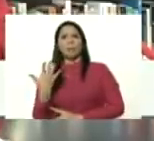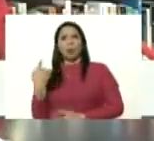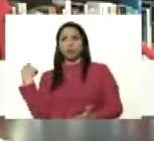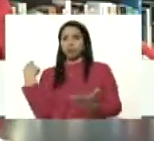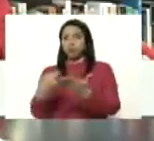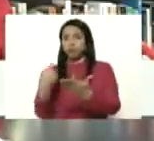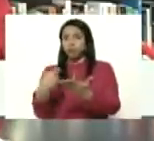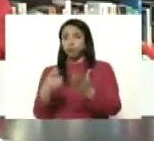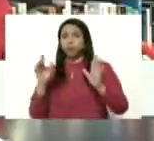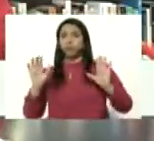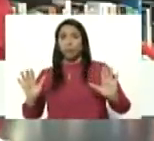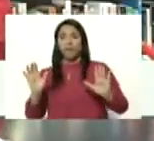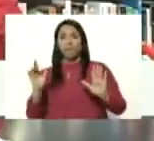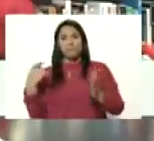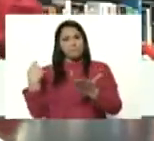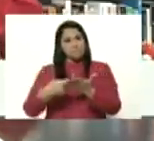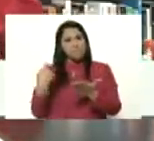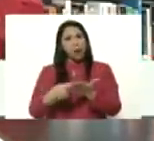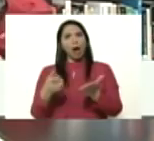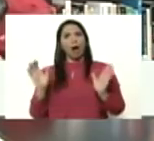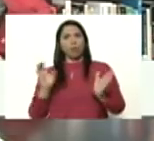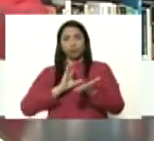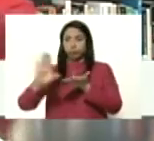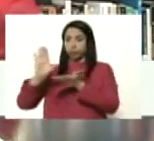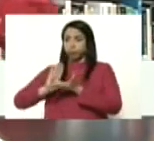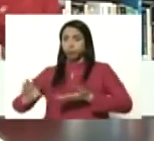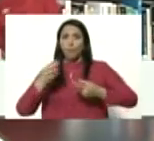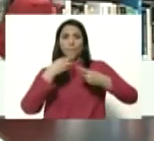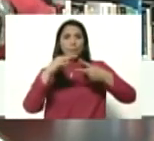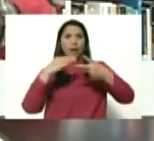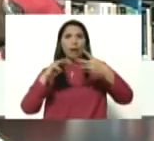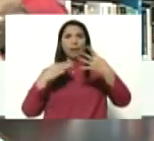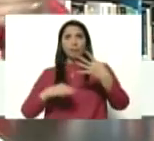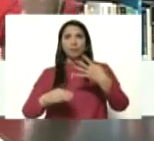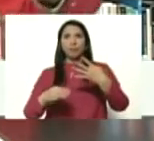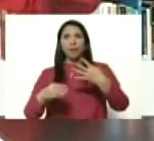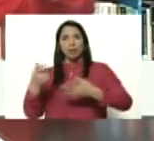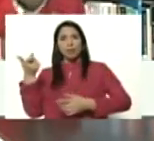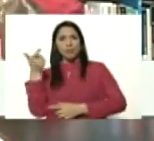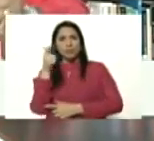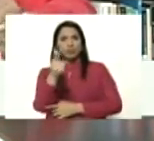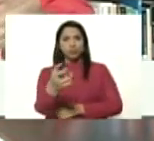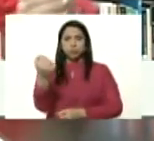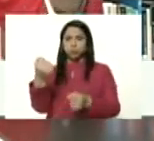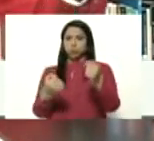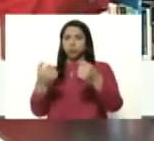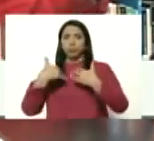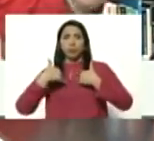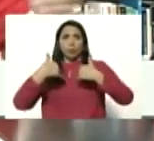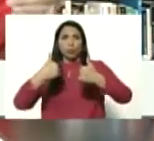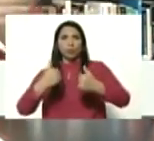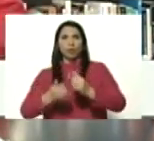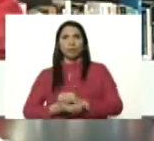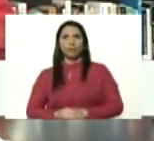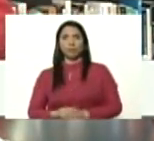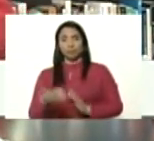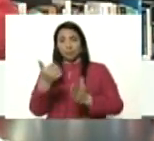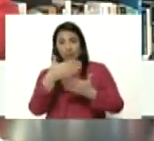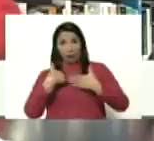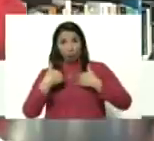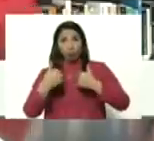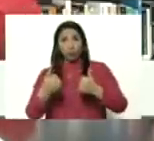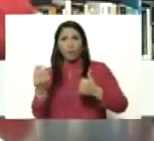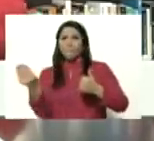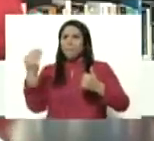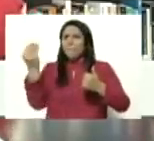recursos, financiamiento, materia prima, transporte, seguridad, salud? ¿Qué